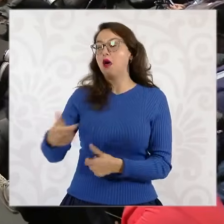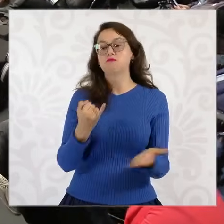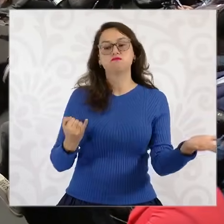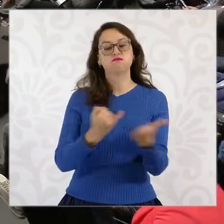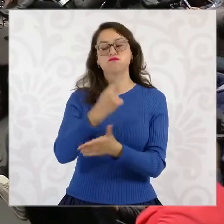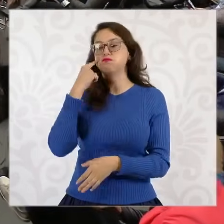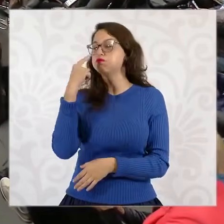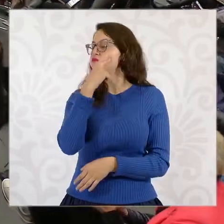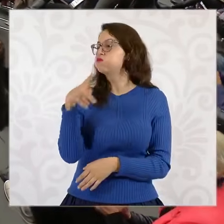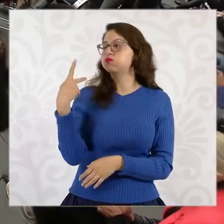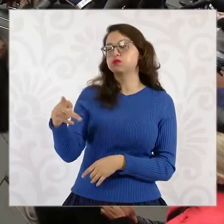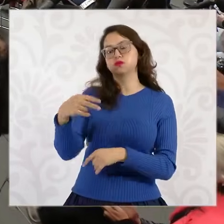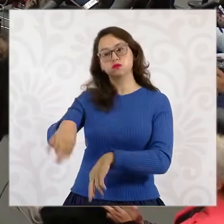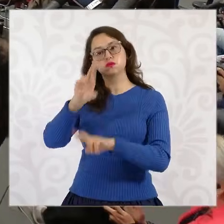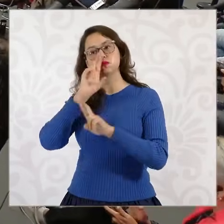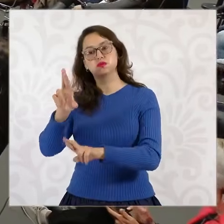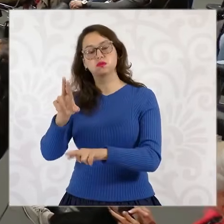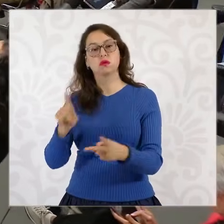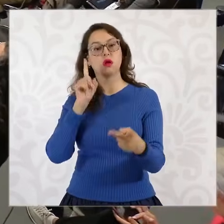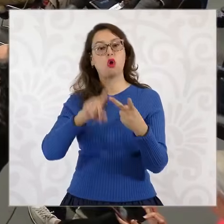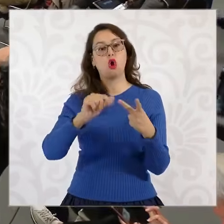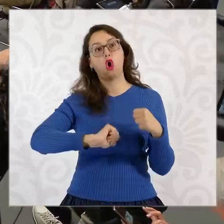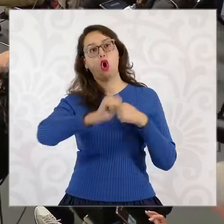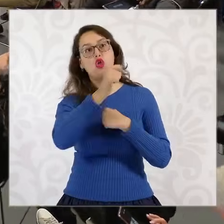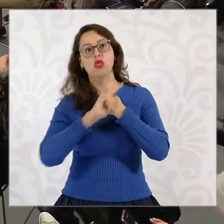la no intervención,